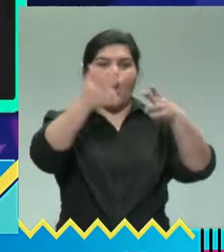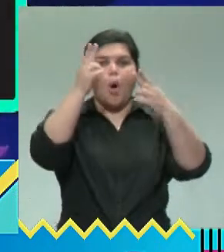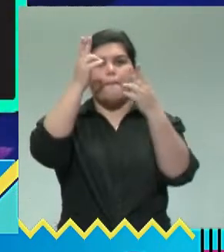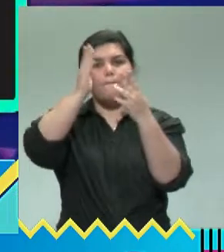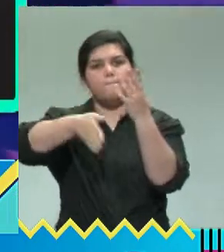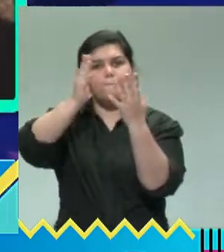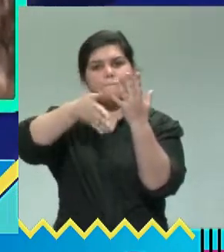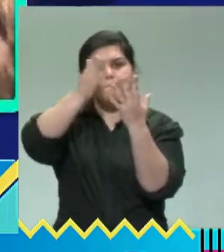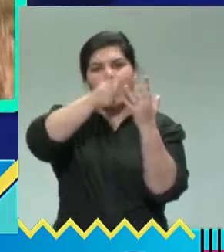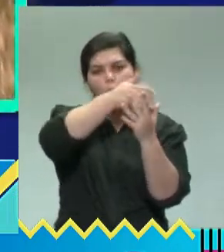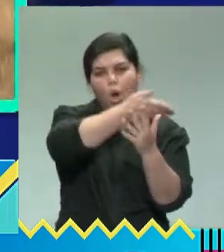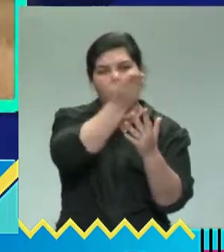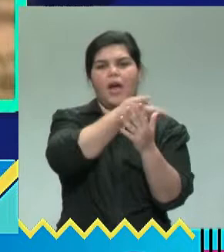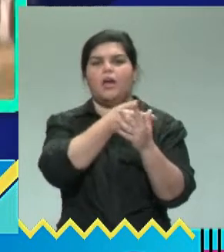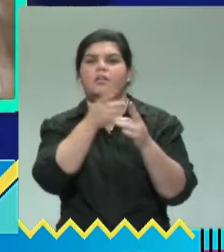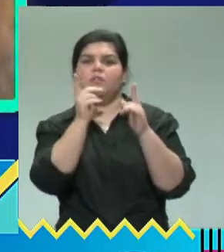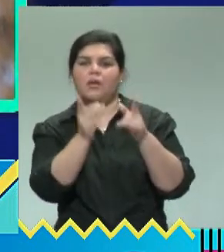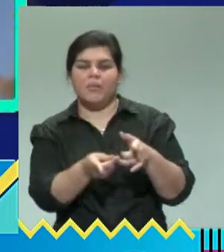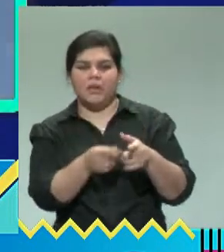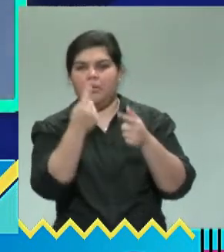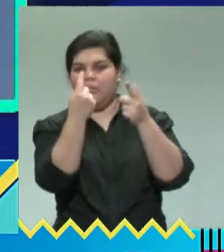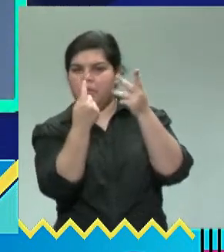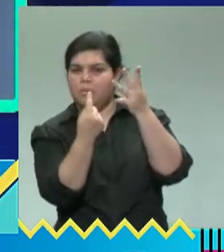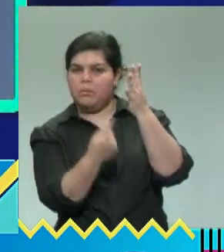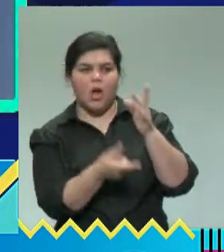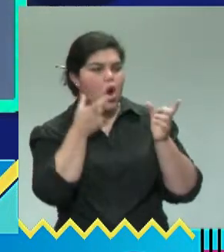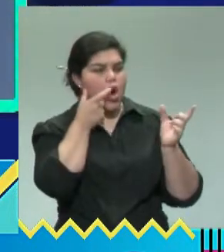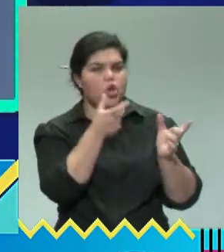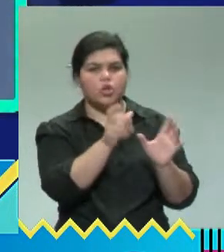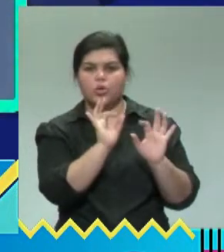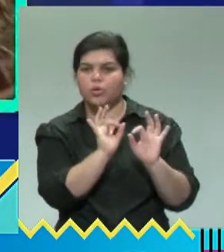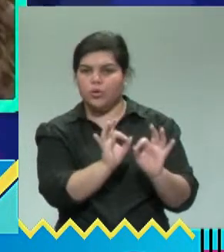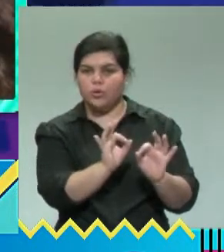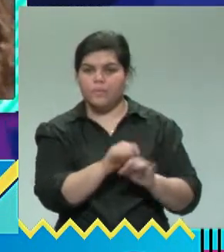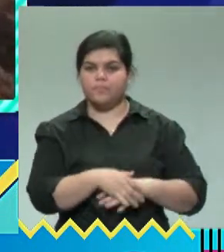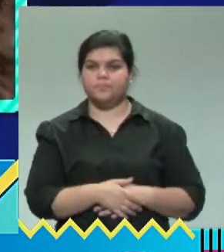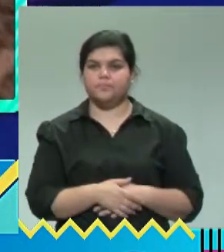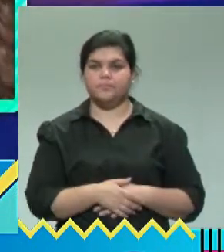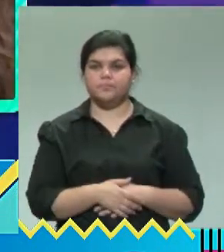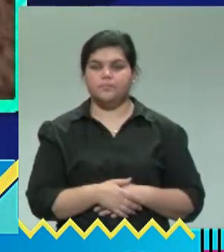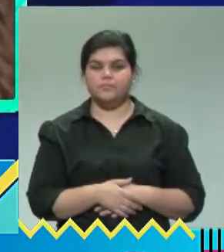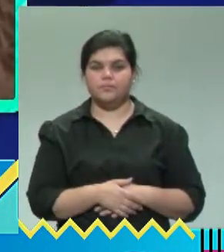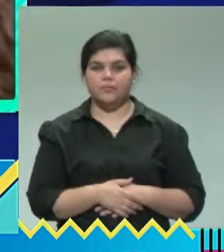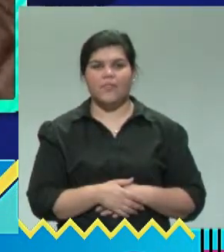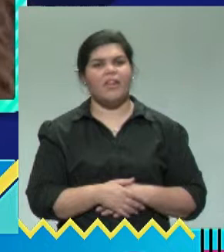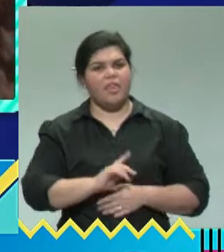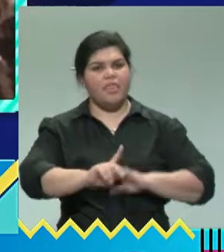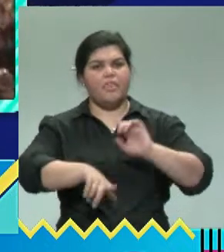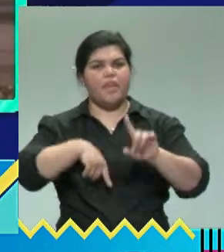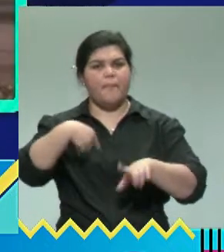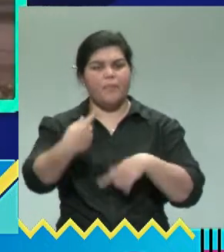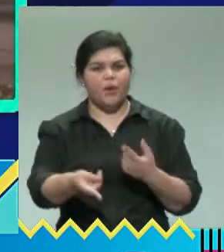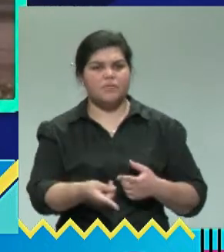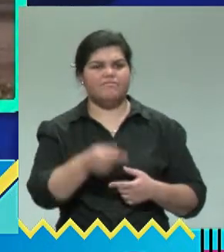se hacía como indican los cánones de la lógica. Y se empezó a perder, las instituciones empezaron a perder esa cultura,